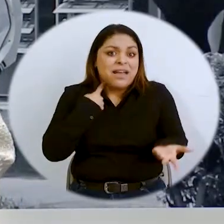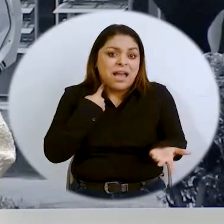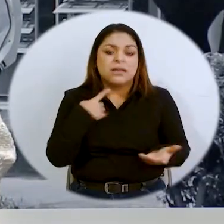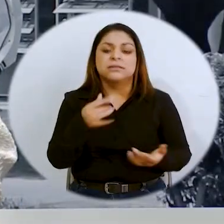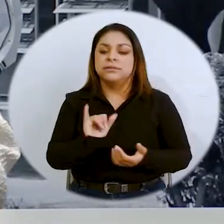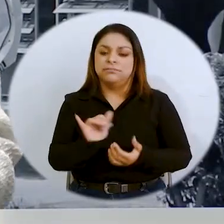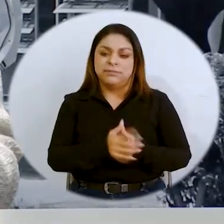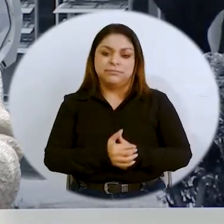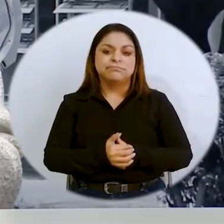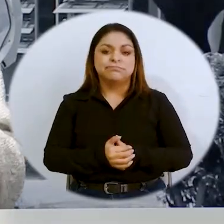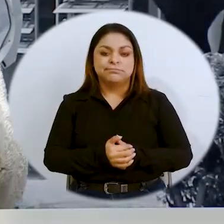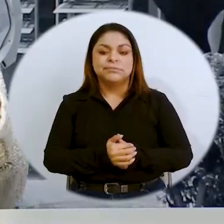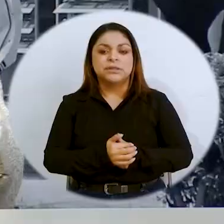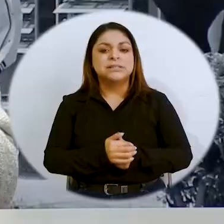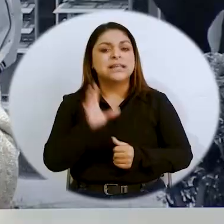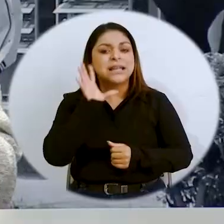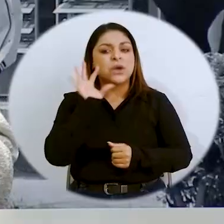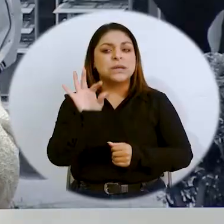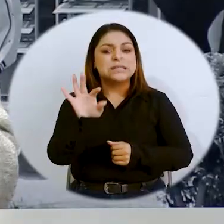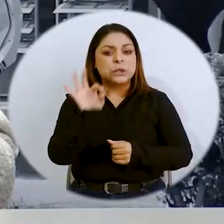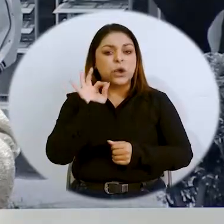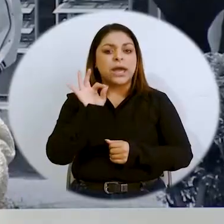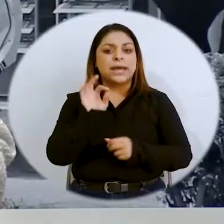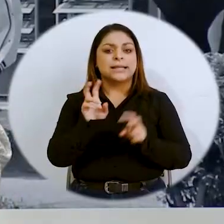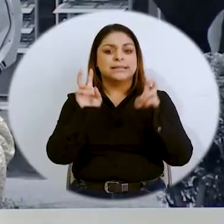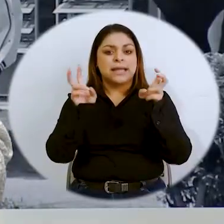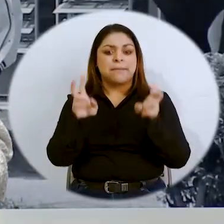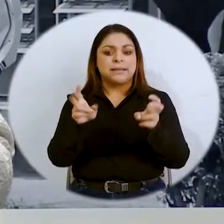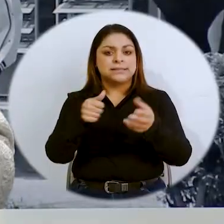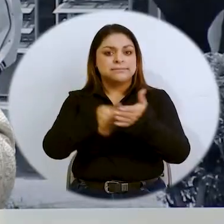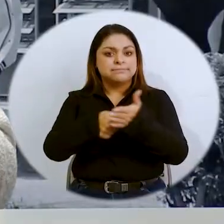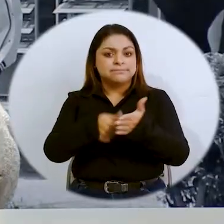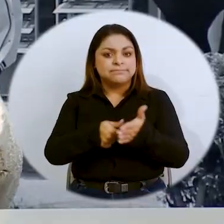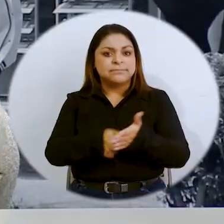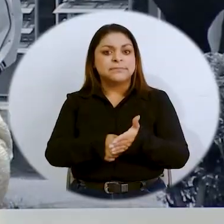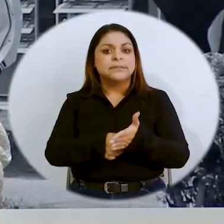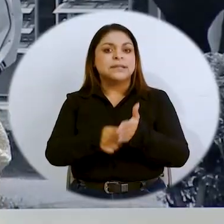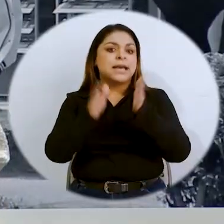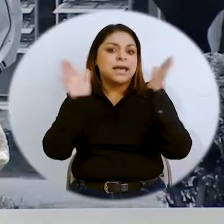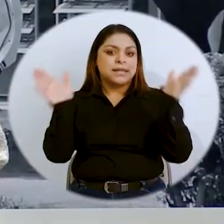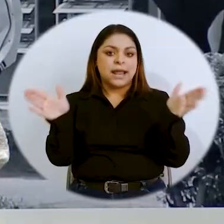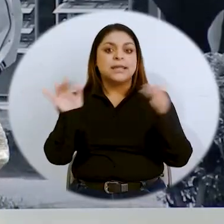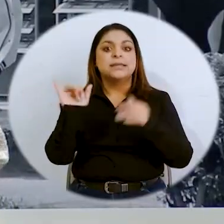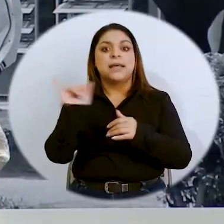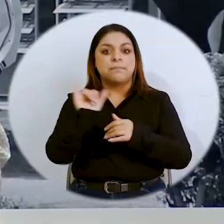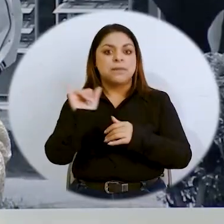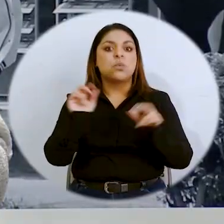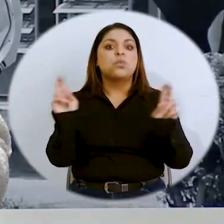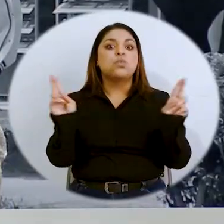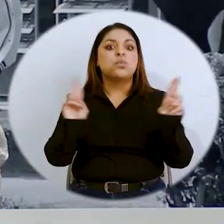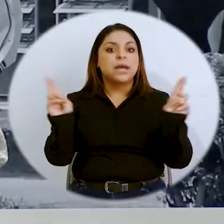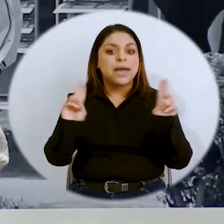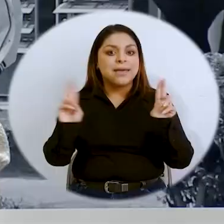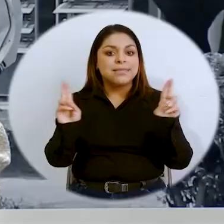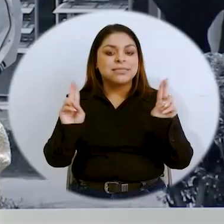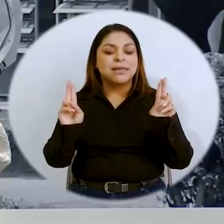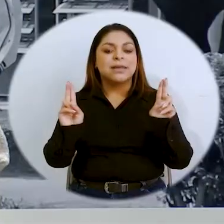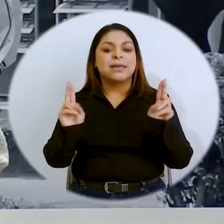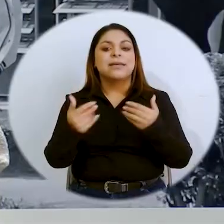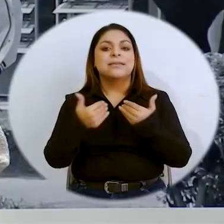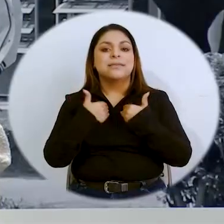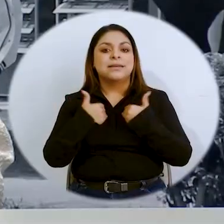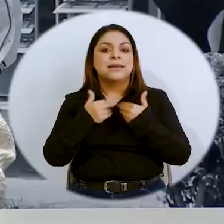ejemplo. Entonces, creo que escoger esos temas donde en general hay más coincidencias y además es